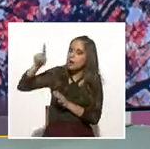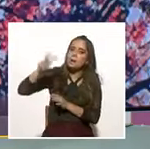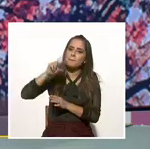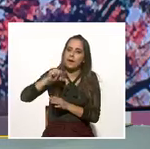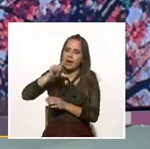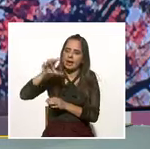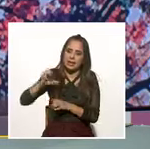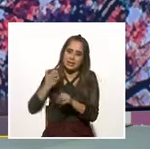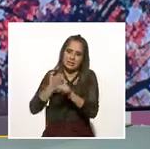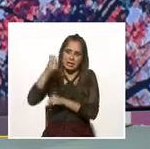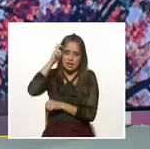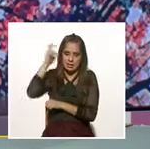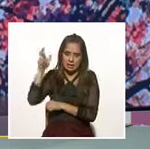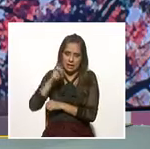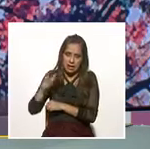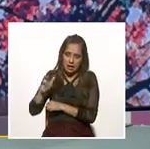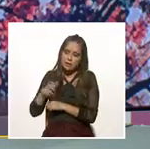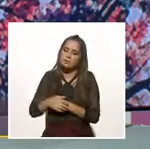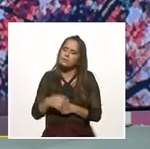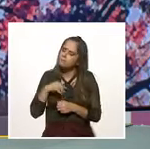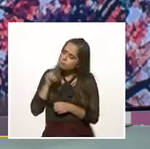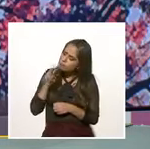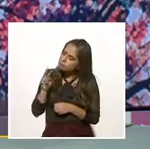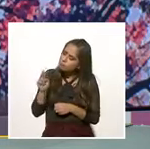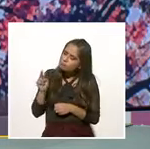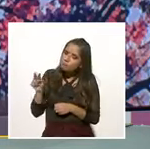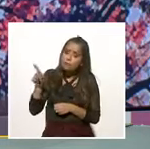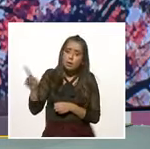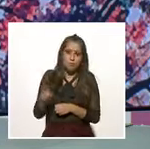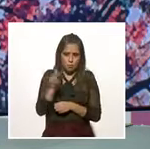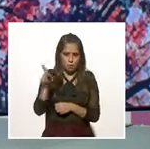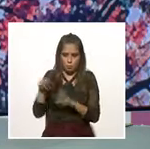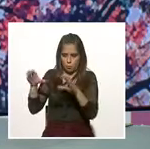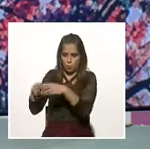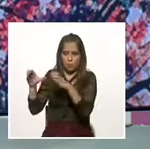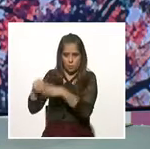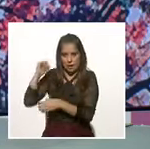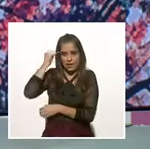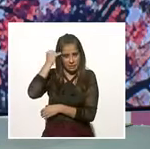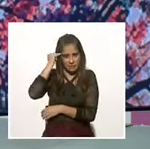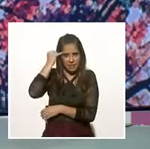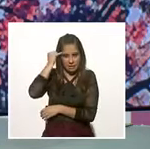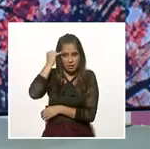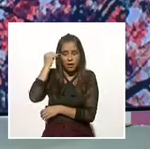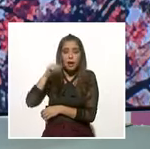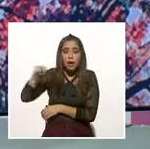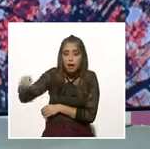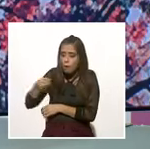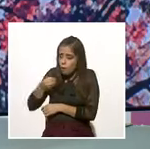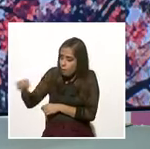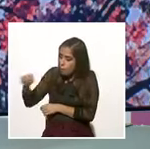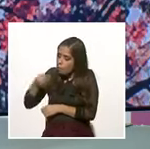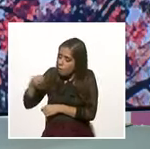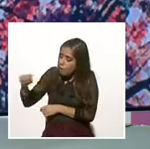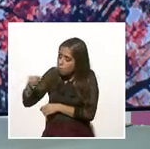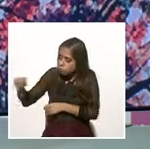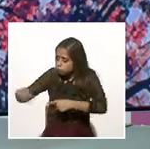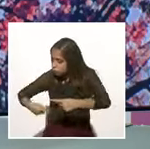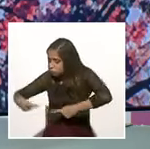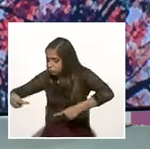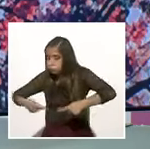del estado de Hidalgo es en cómo los pueblos originarios se organizaron antes